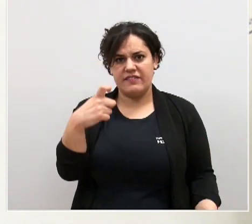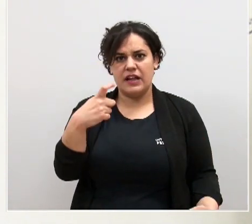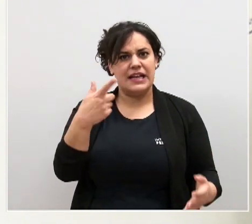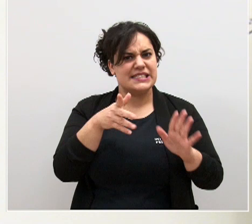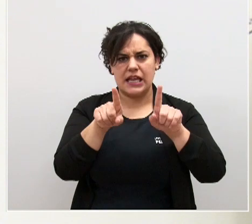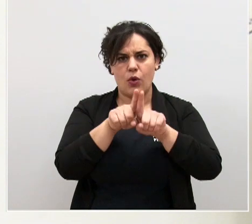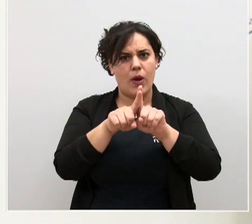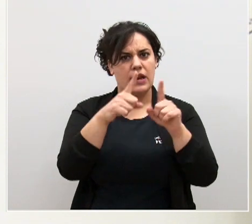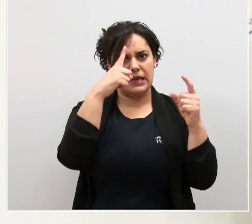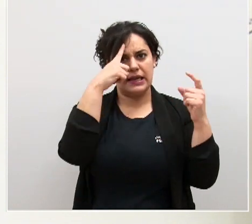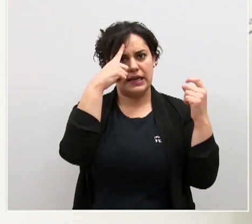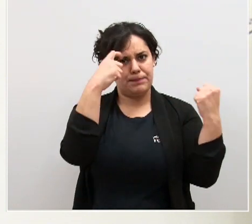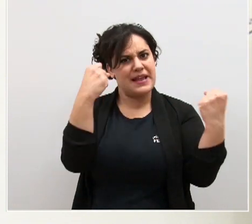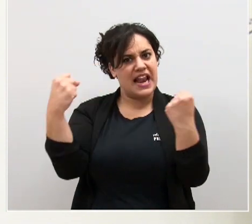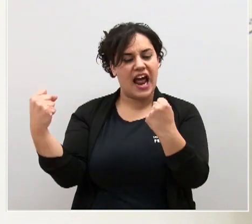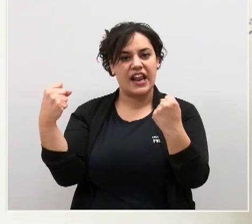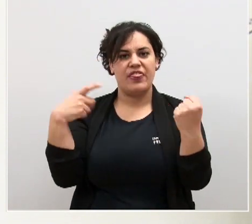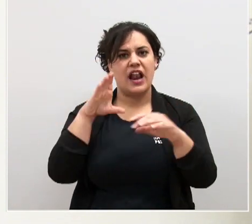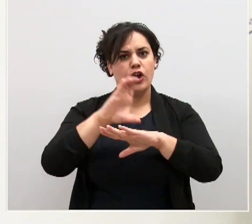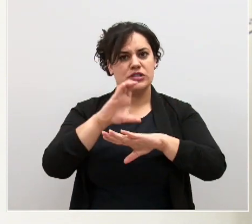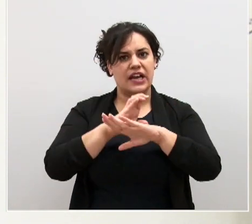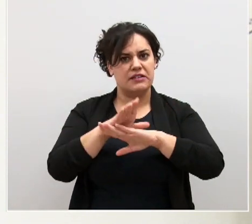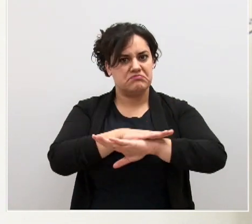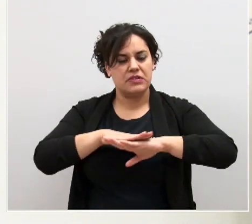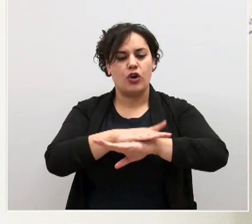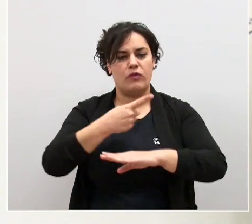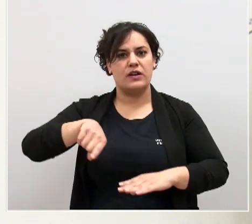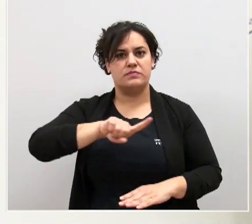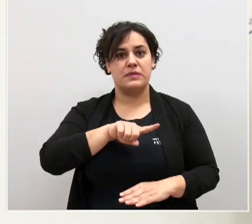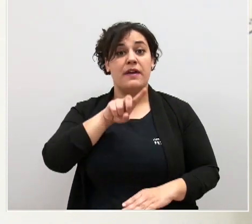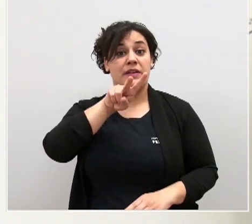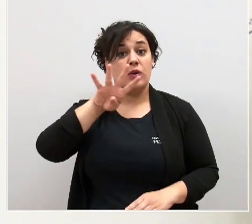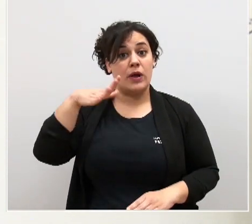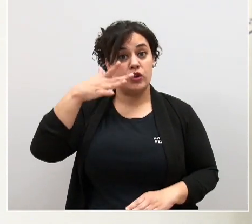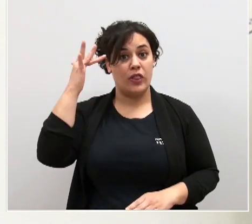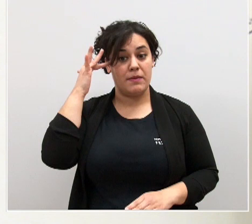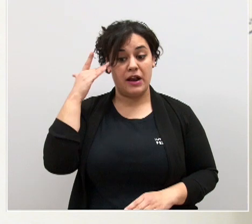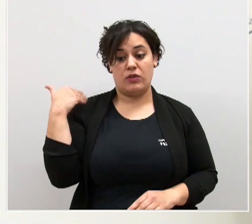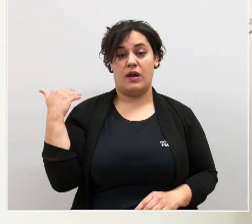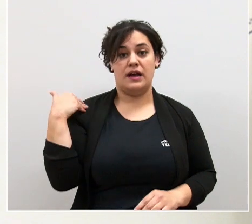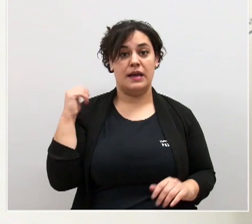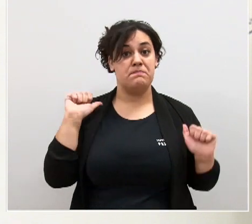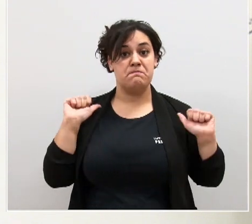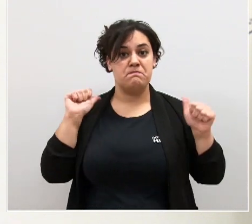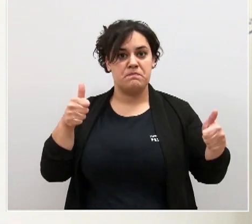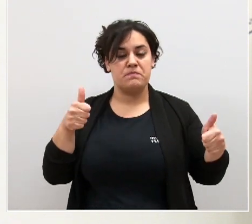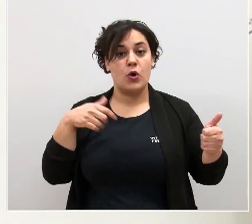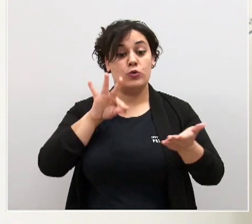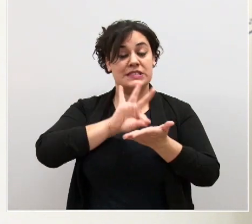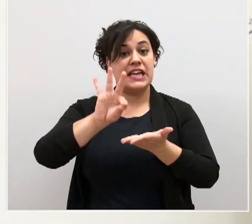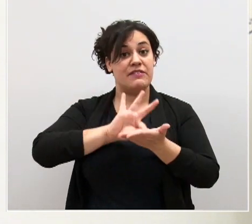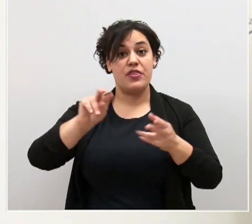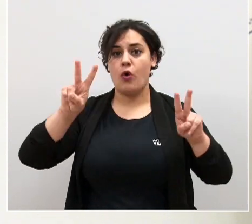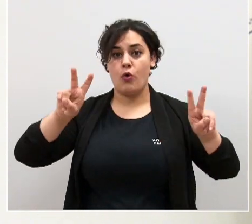trabajo de esta consejería y del Gobierno. El 24 de marzo pasado se ponía en marcha en un nuevo servicio